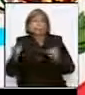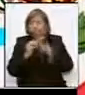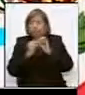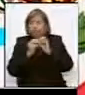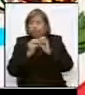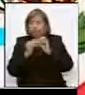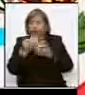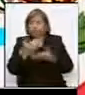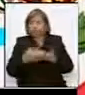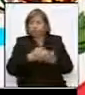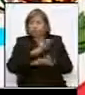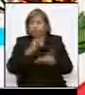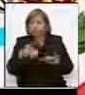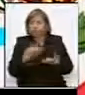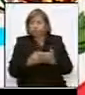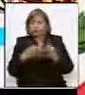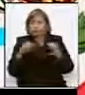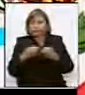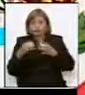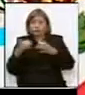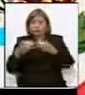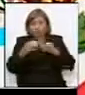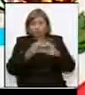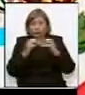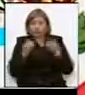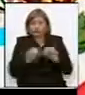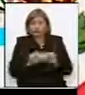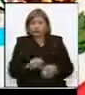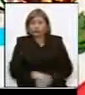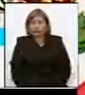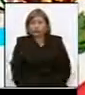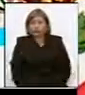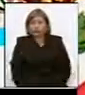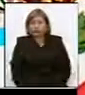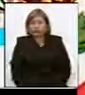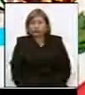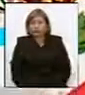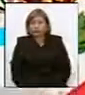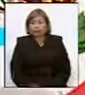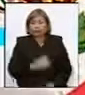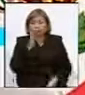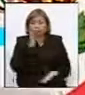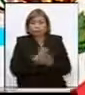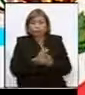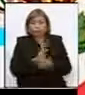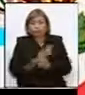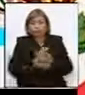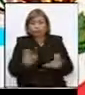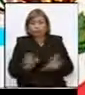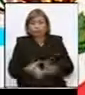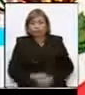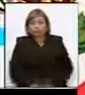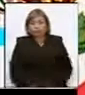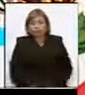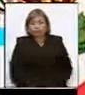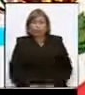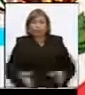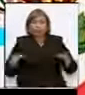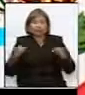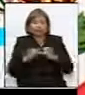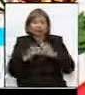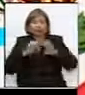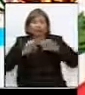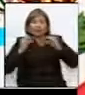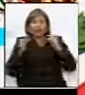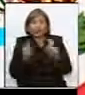recomposición de todas las comisiones del Congreso. Basta ya que la cúpula de una